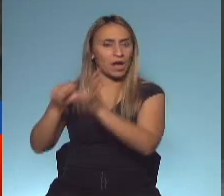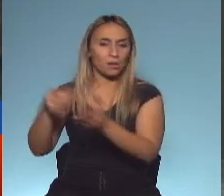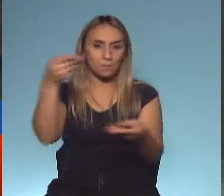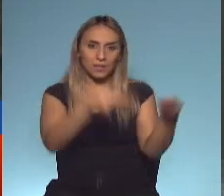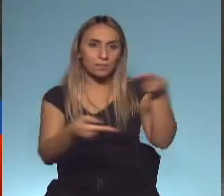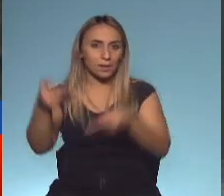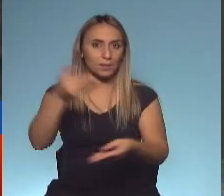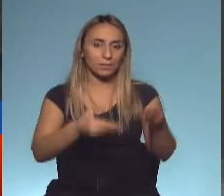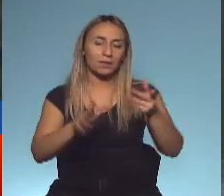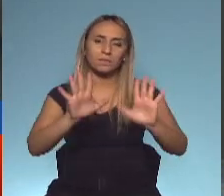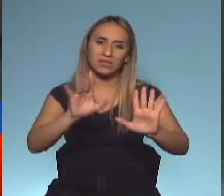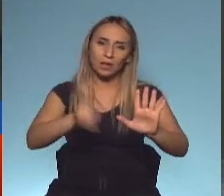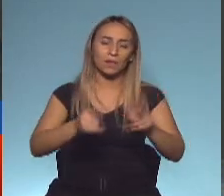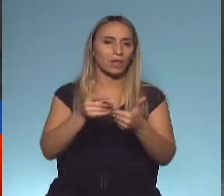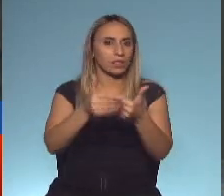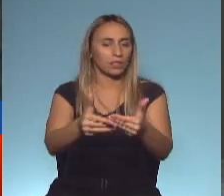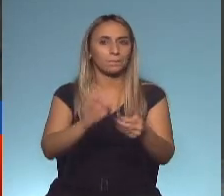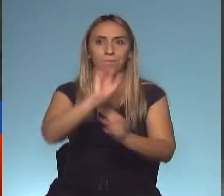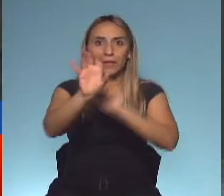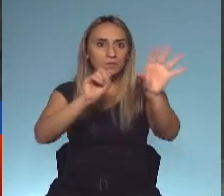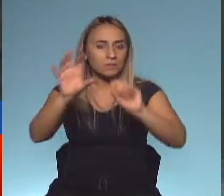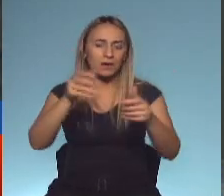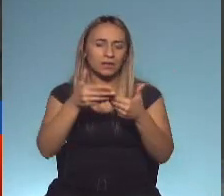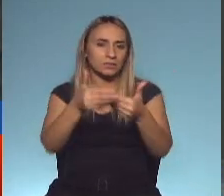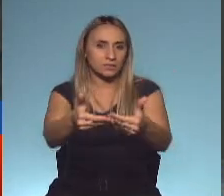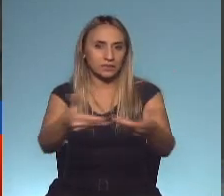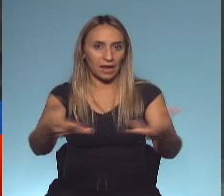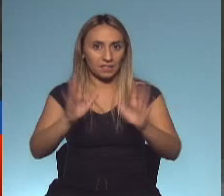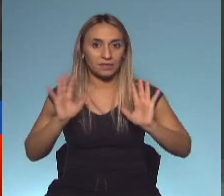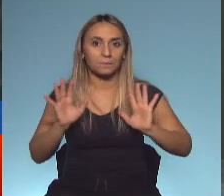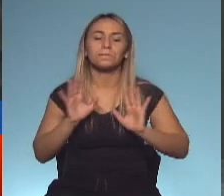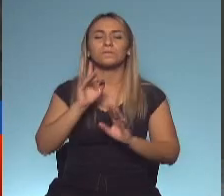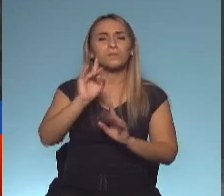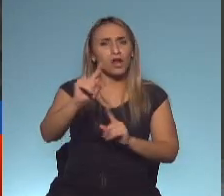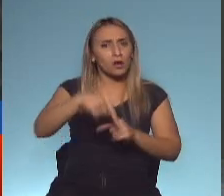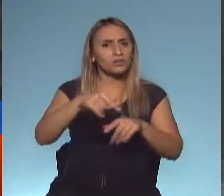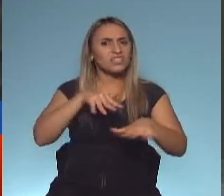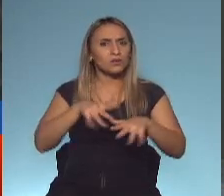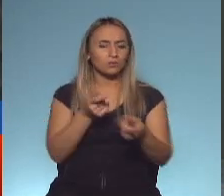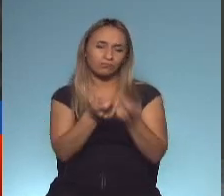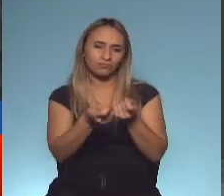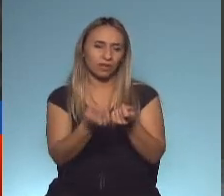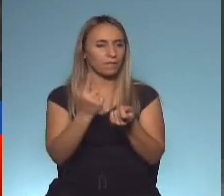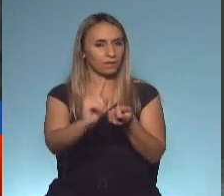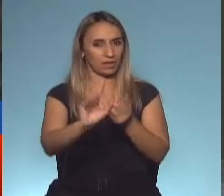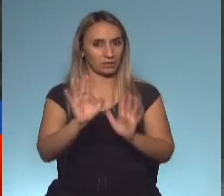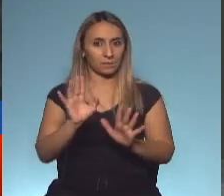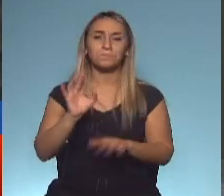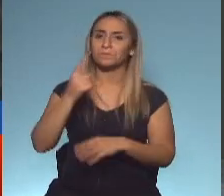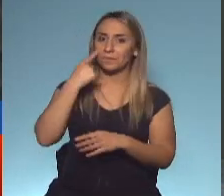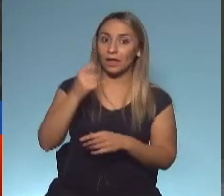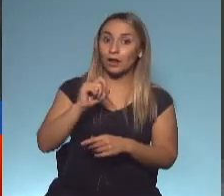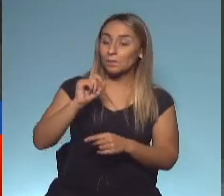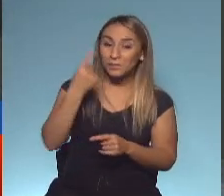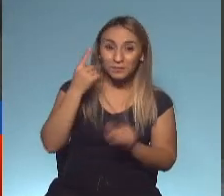problemas de entregas, y también la situación es otra. Pero fíjate que vamos a ver primero la respuesta